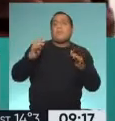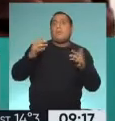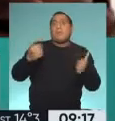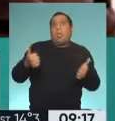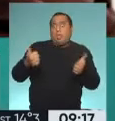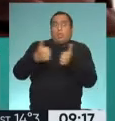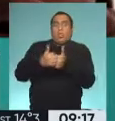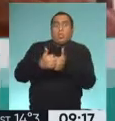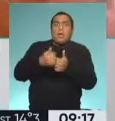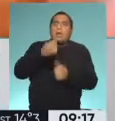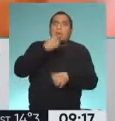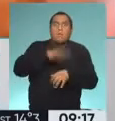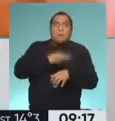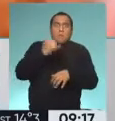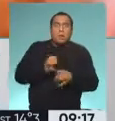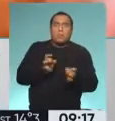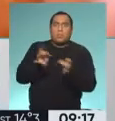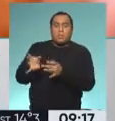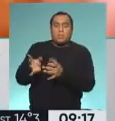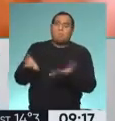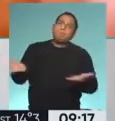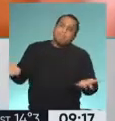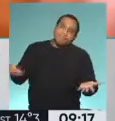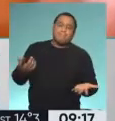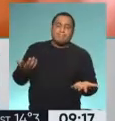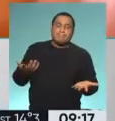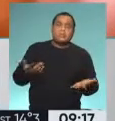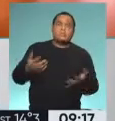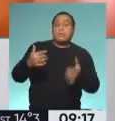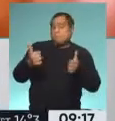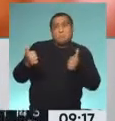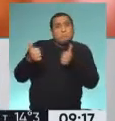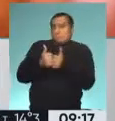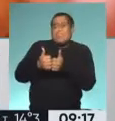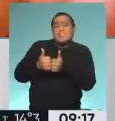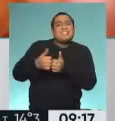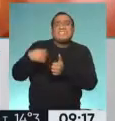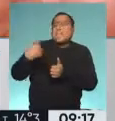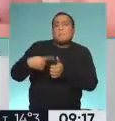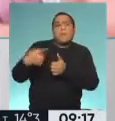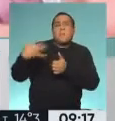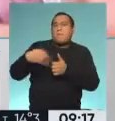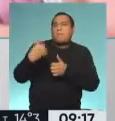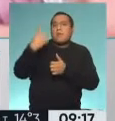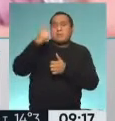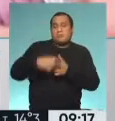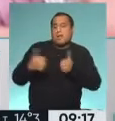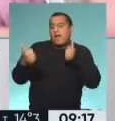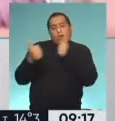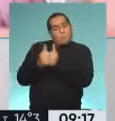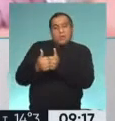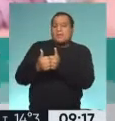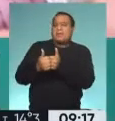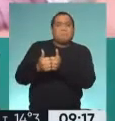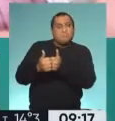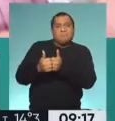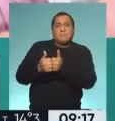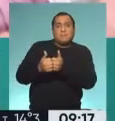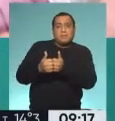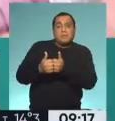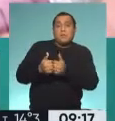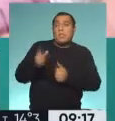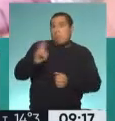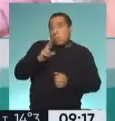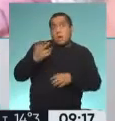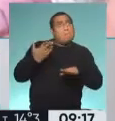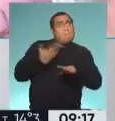infección, ¿no? Pero el acompañamiento siempre debe sostenerse. Las personas tienen que poder